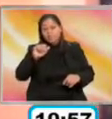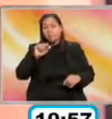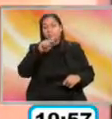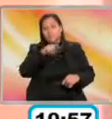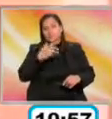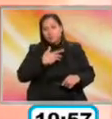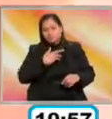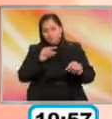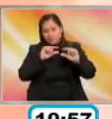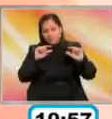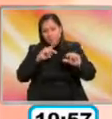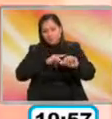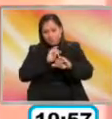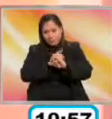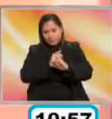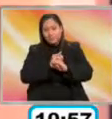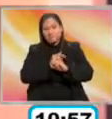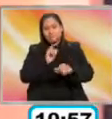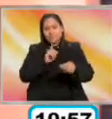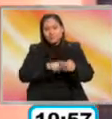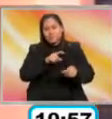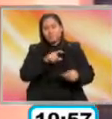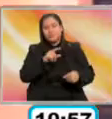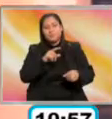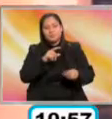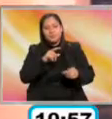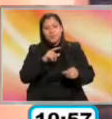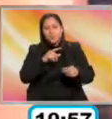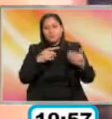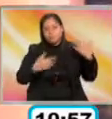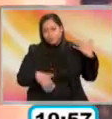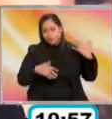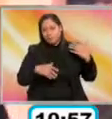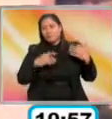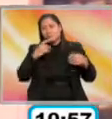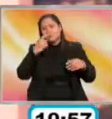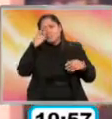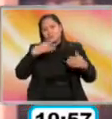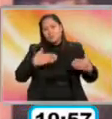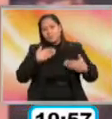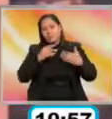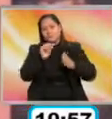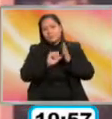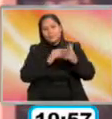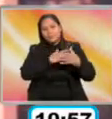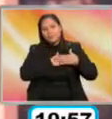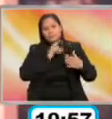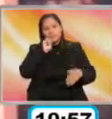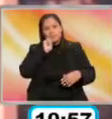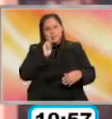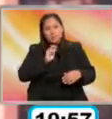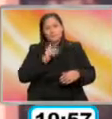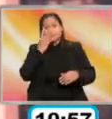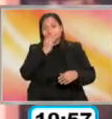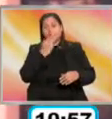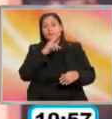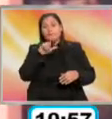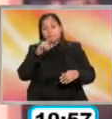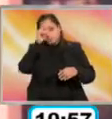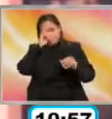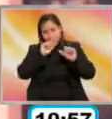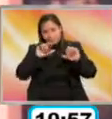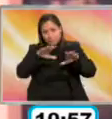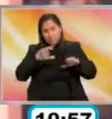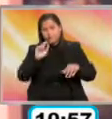Y ahí están todas mis redes sociales donde vamos a estar. Va a haber unos acústicos que vamos a hacer para celebrar el mes del amor y la amistad. Ah, qué Y padre. viene el Lunario el